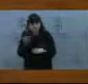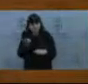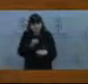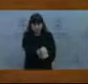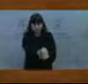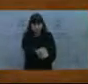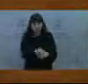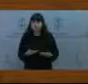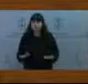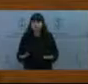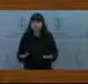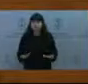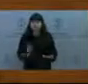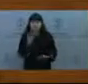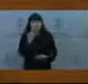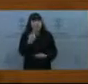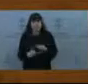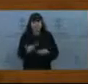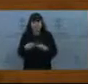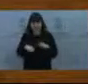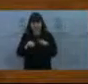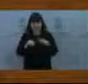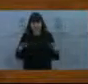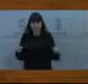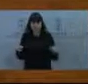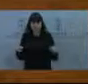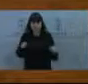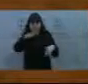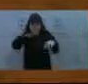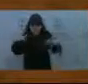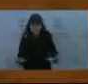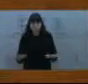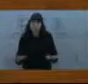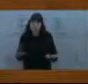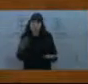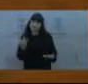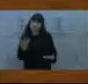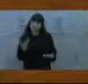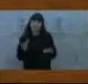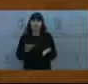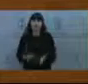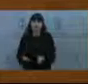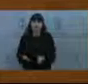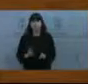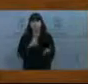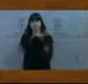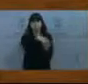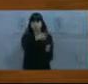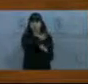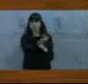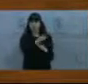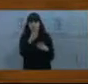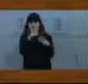asturiana hoy que tenga que llevar a una guardería o escuela infantil pública a una niña de 1